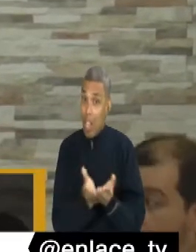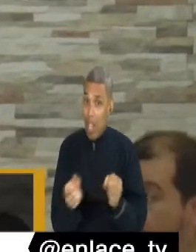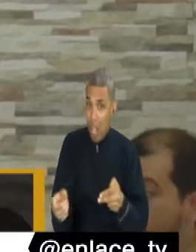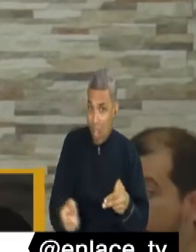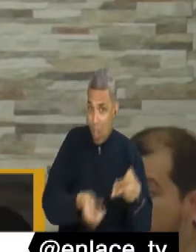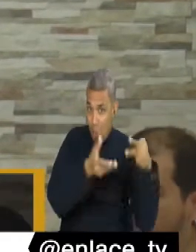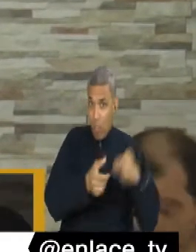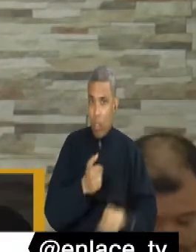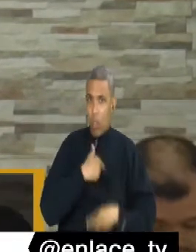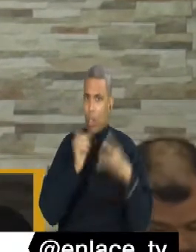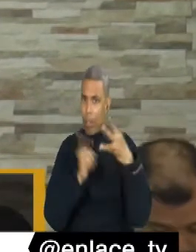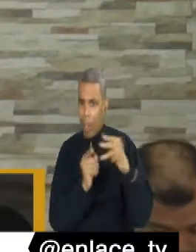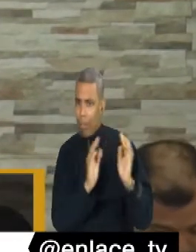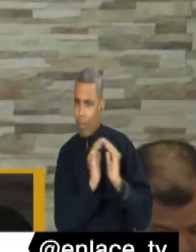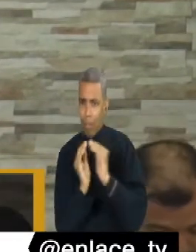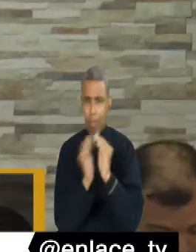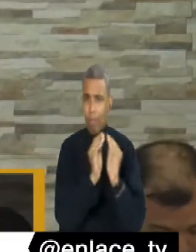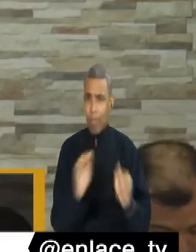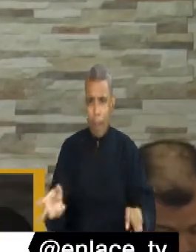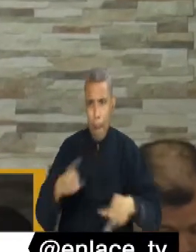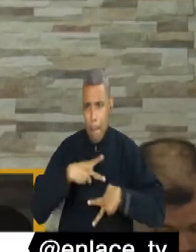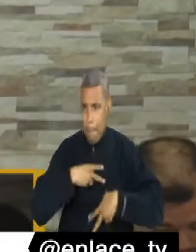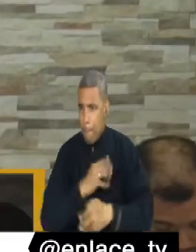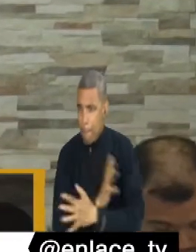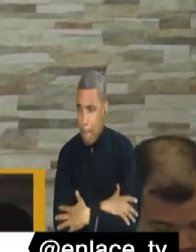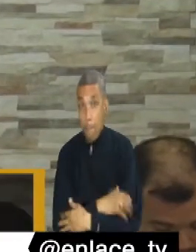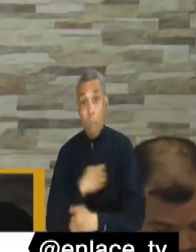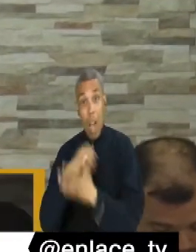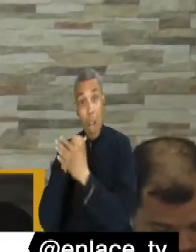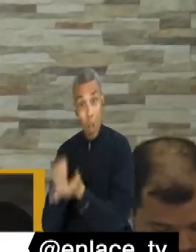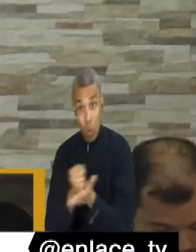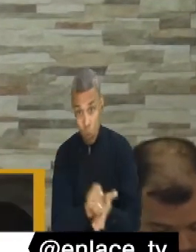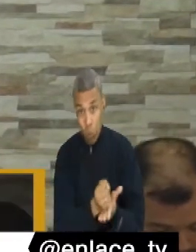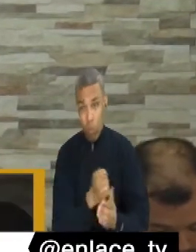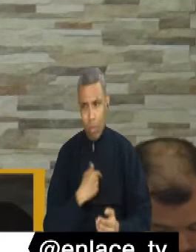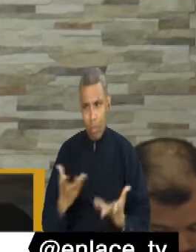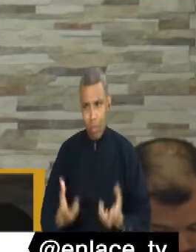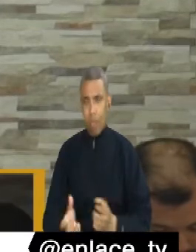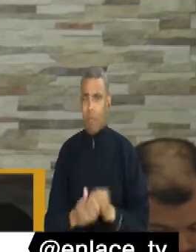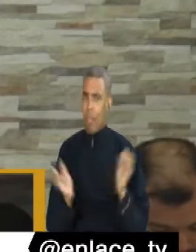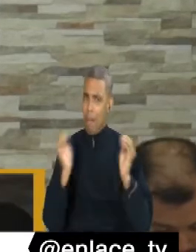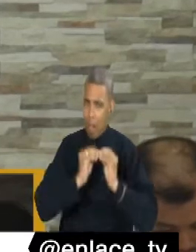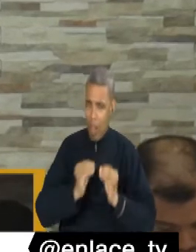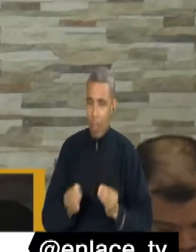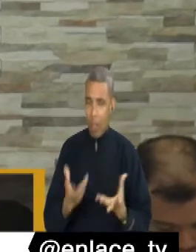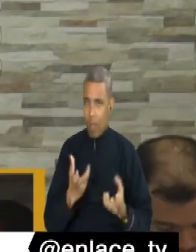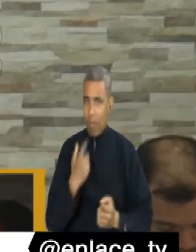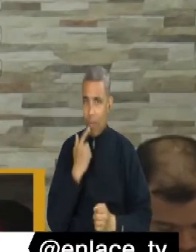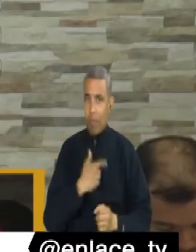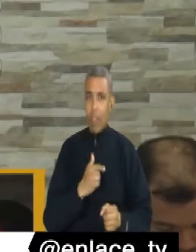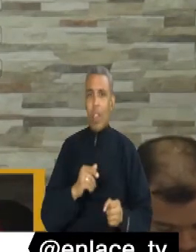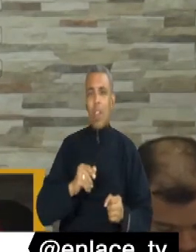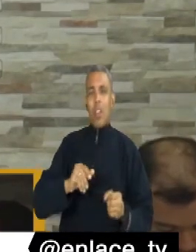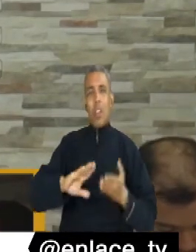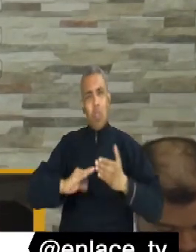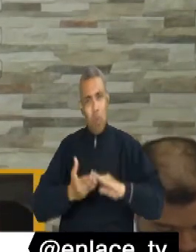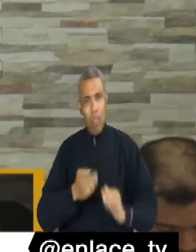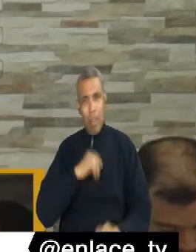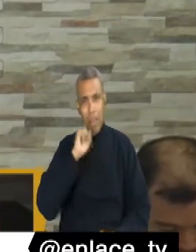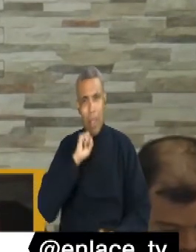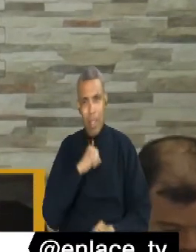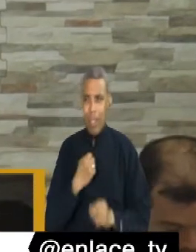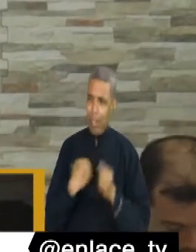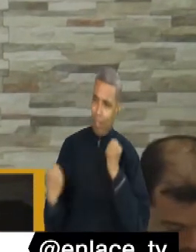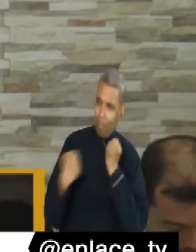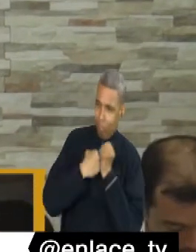es nuestra ciudad, gana también la gran ganadora es la exigencia